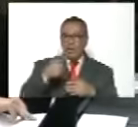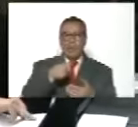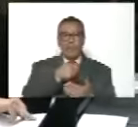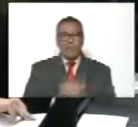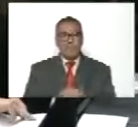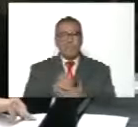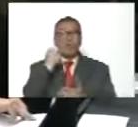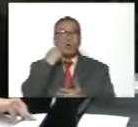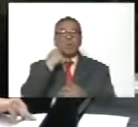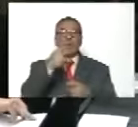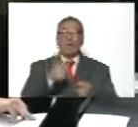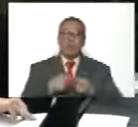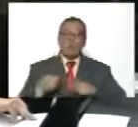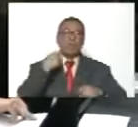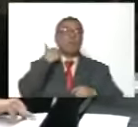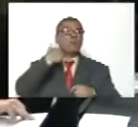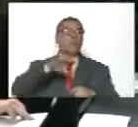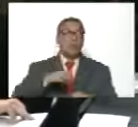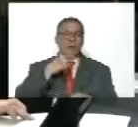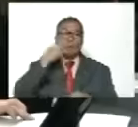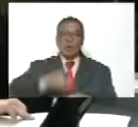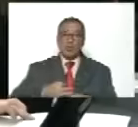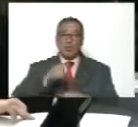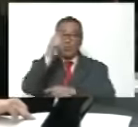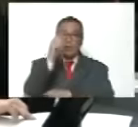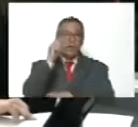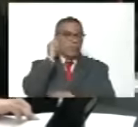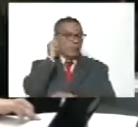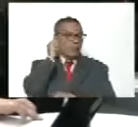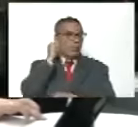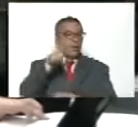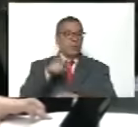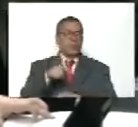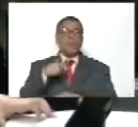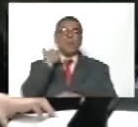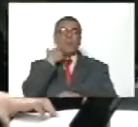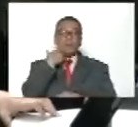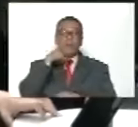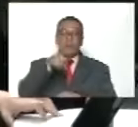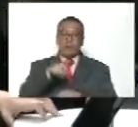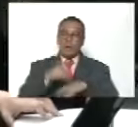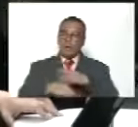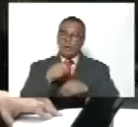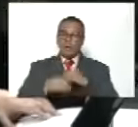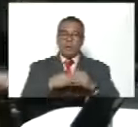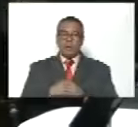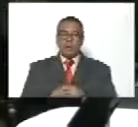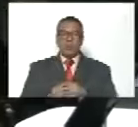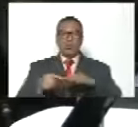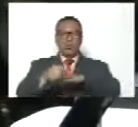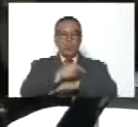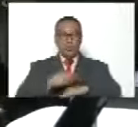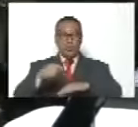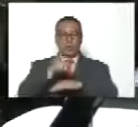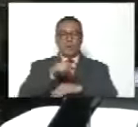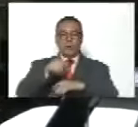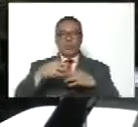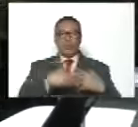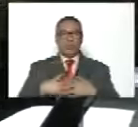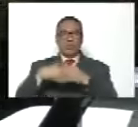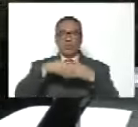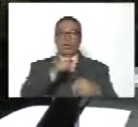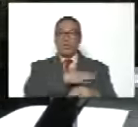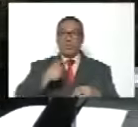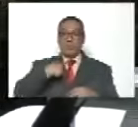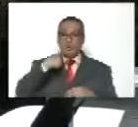pacientes que si no se tratan se mueren, ¿verdad, diputada? La diálisis. Eso lo estaba haciendo el gobierno norteamericano. Pero yo quiero